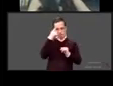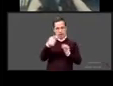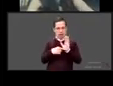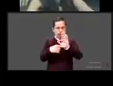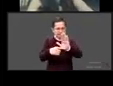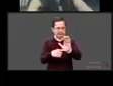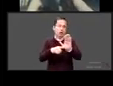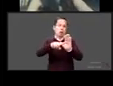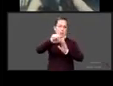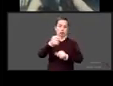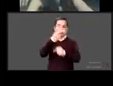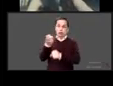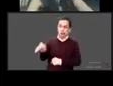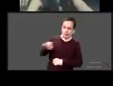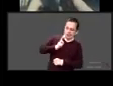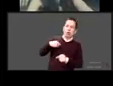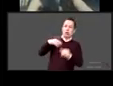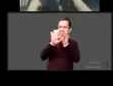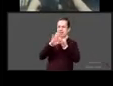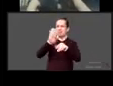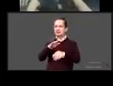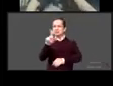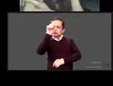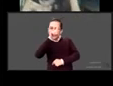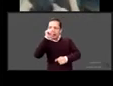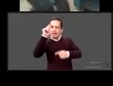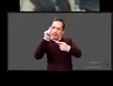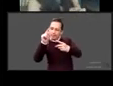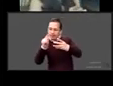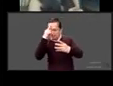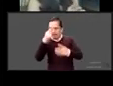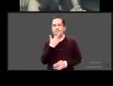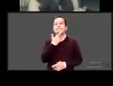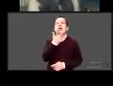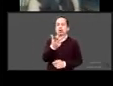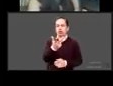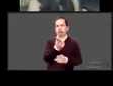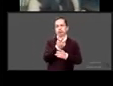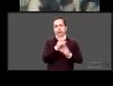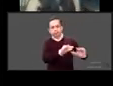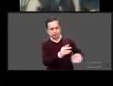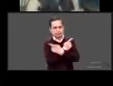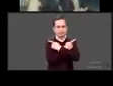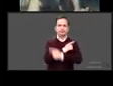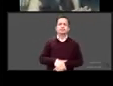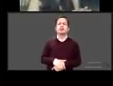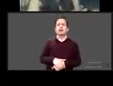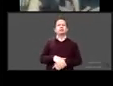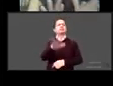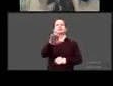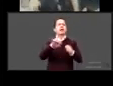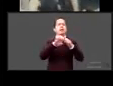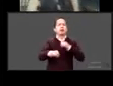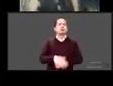ir a avanzar en temas de disciplina positiva. Veía una propuesta que ustedes piensen que sus hijas e